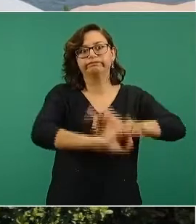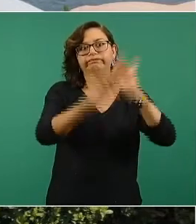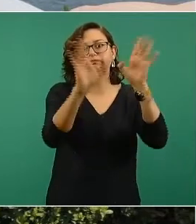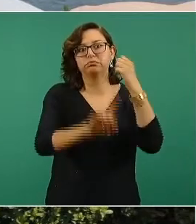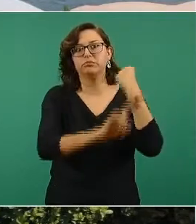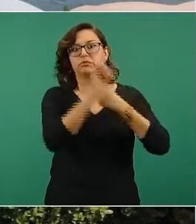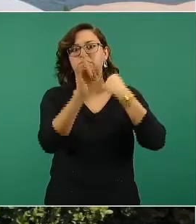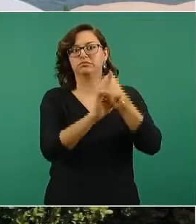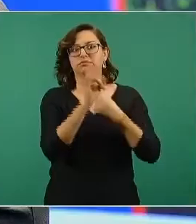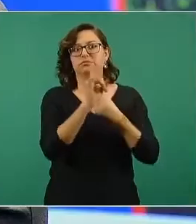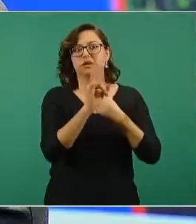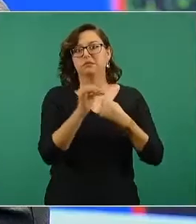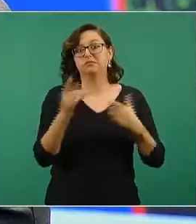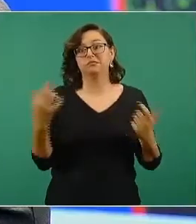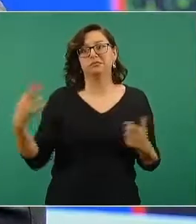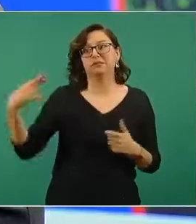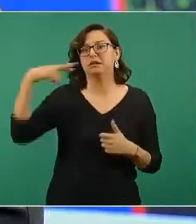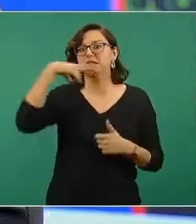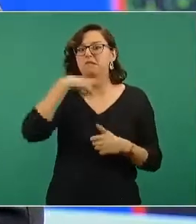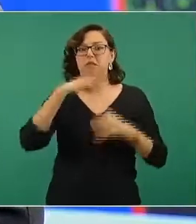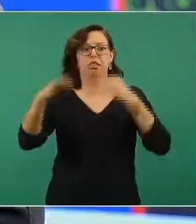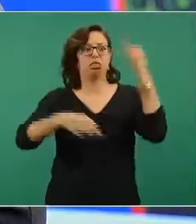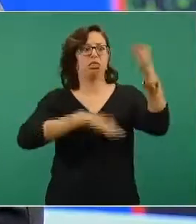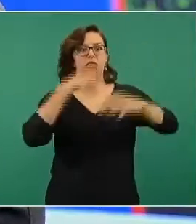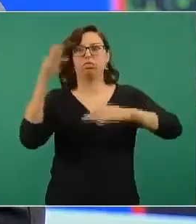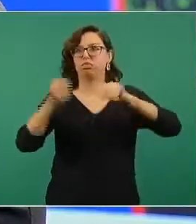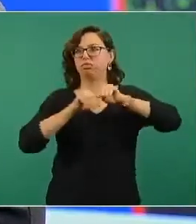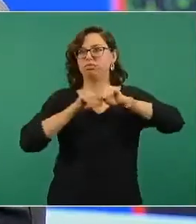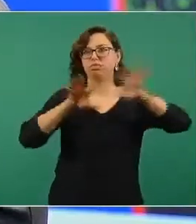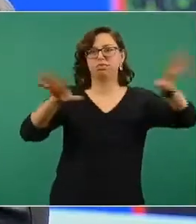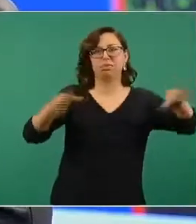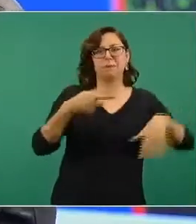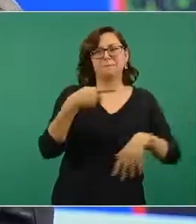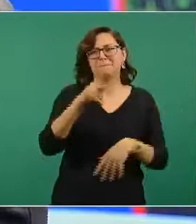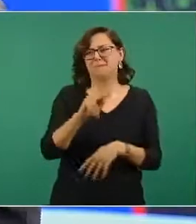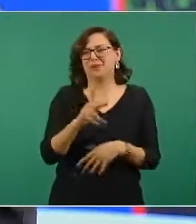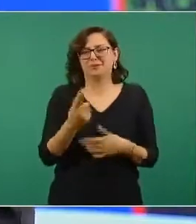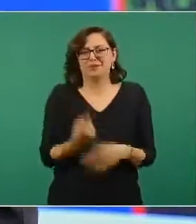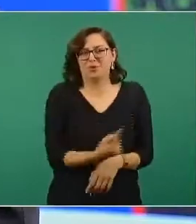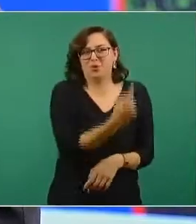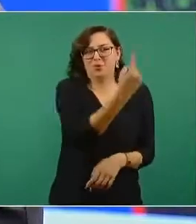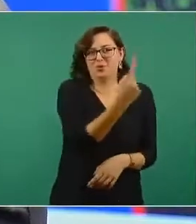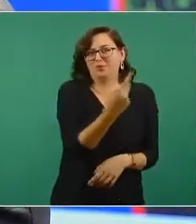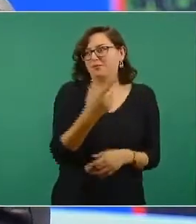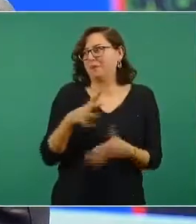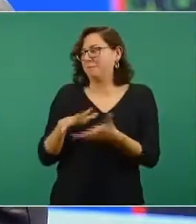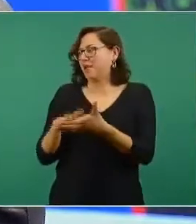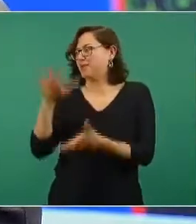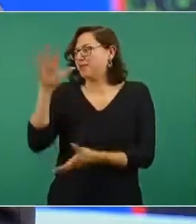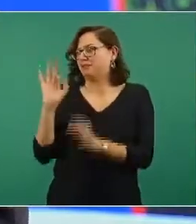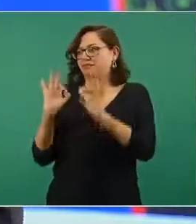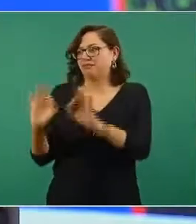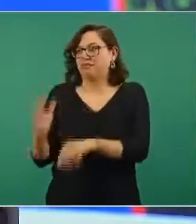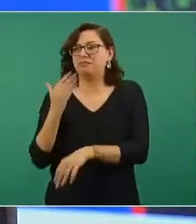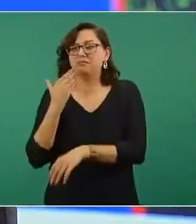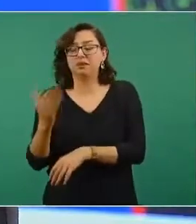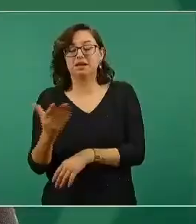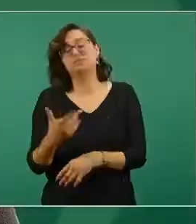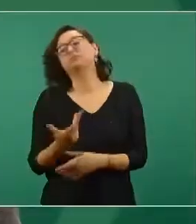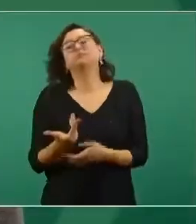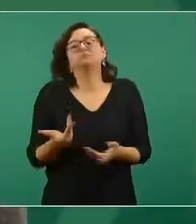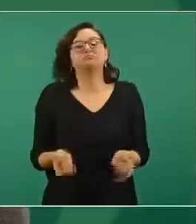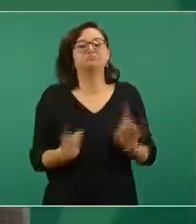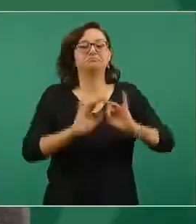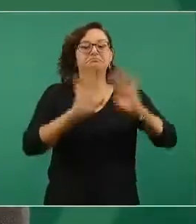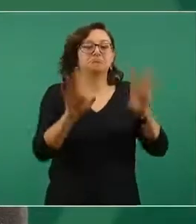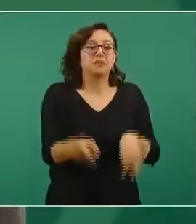de los sitios están funcionando muy bien. Pero bueno, nos gustaría que todos funcionaran en orden y que no hubiera ningún evento de